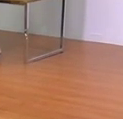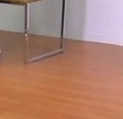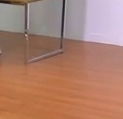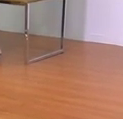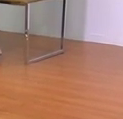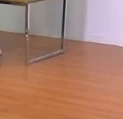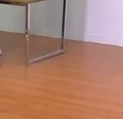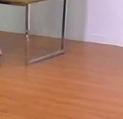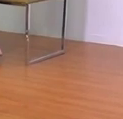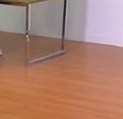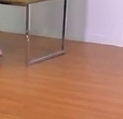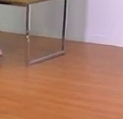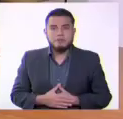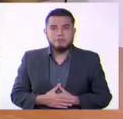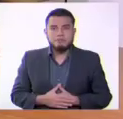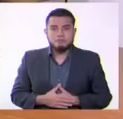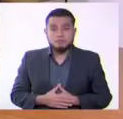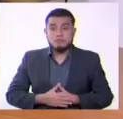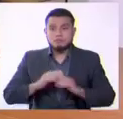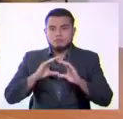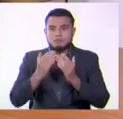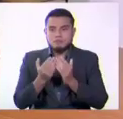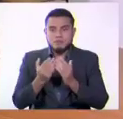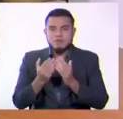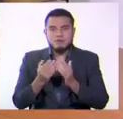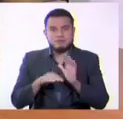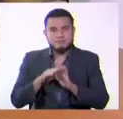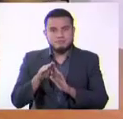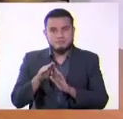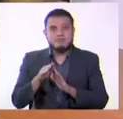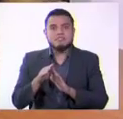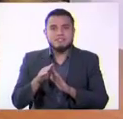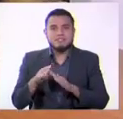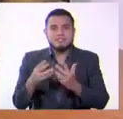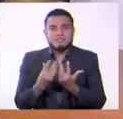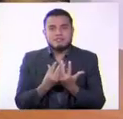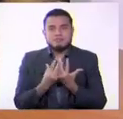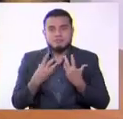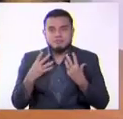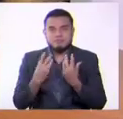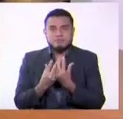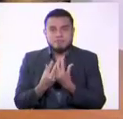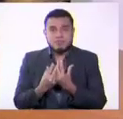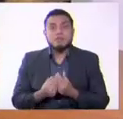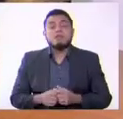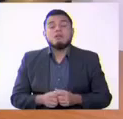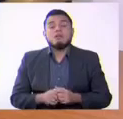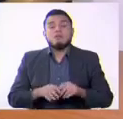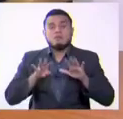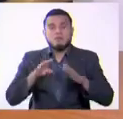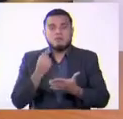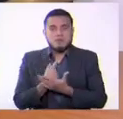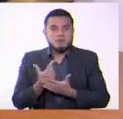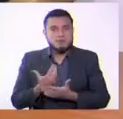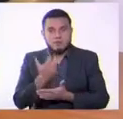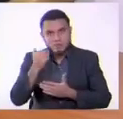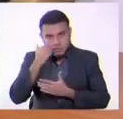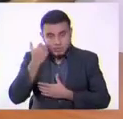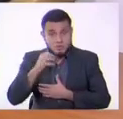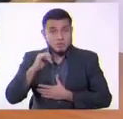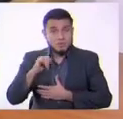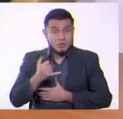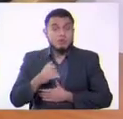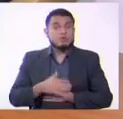Bienvenidos a una clase más de estudios sociales a los jóvenes y a las chicas de noveno grado. Todos los jueves, recuerden, ha